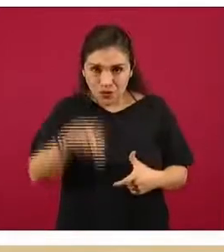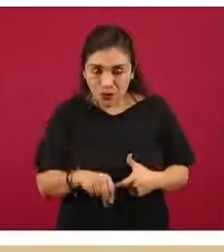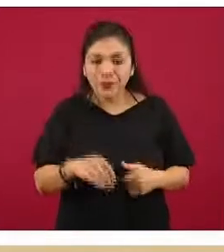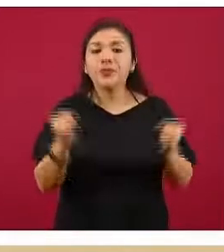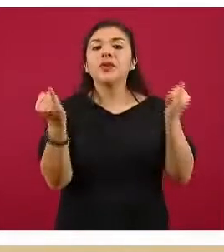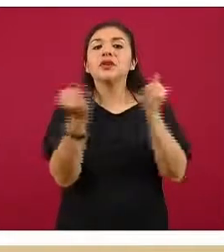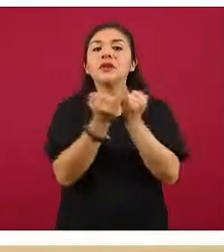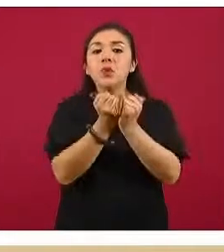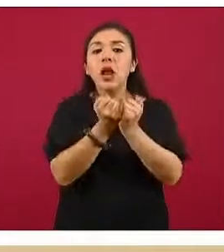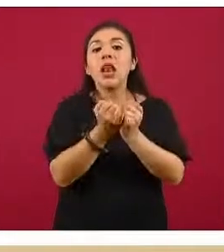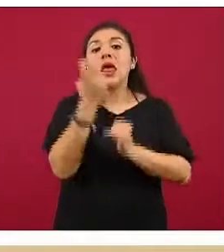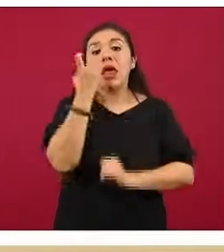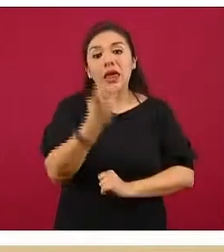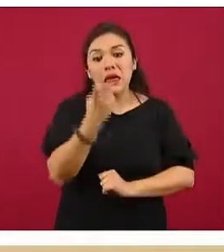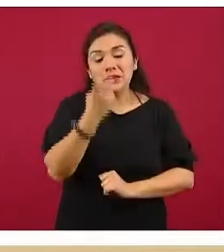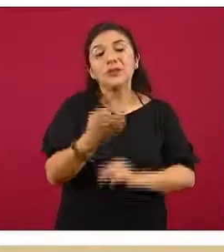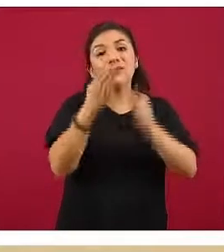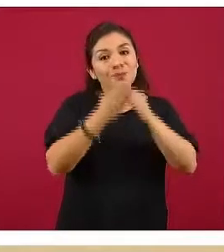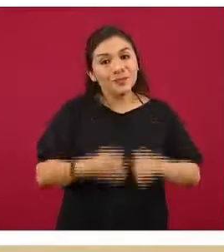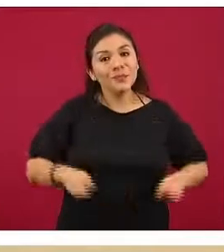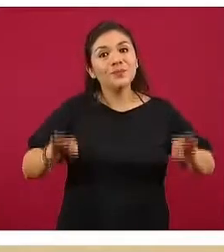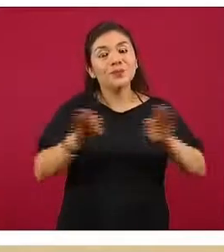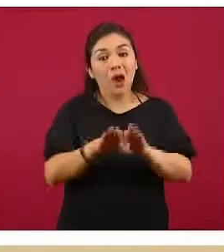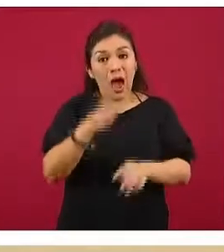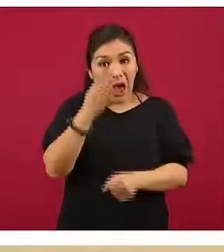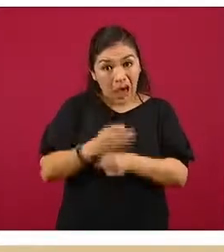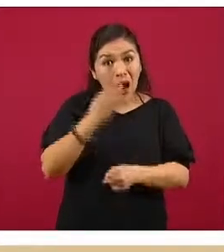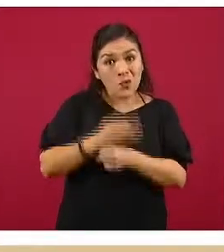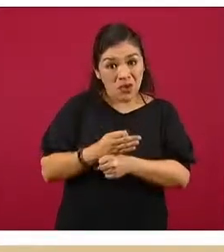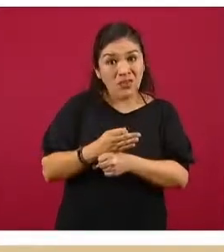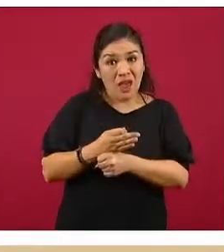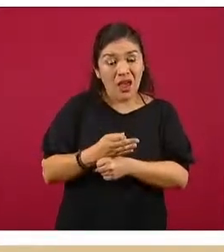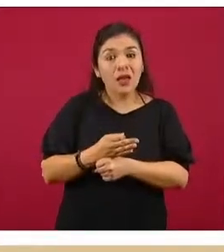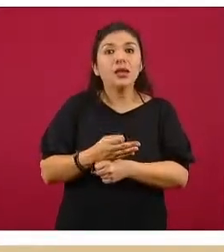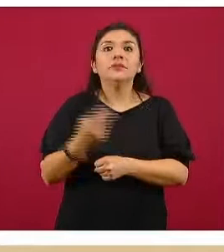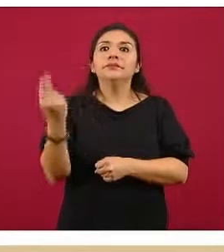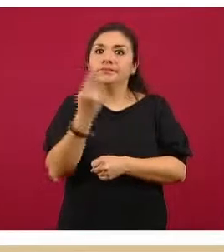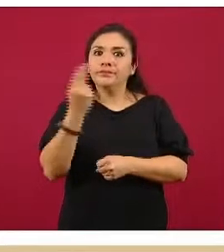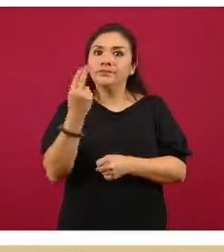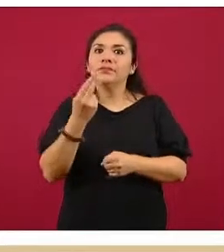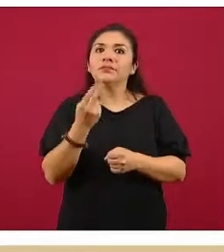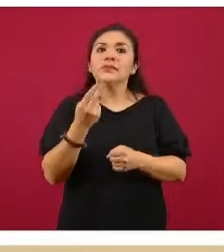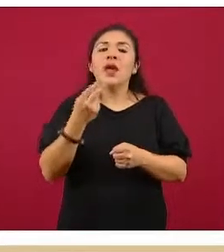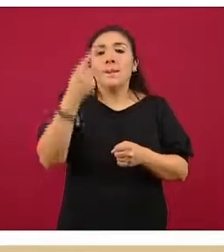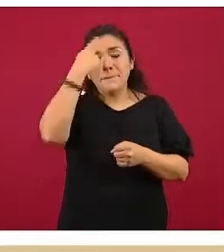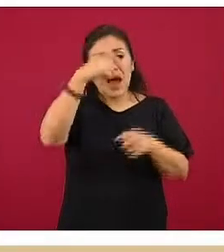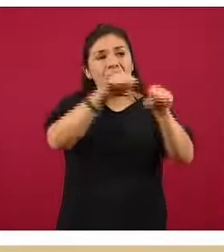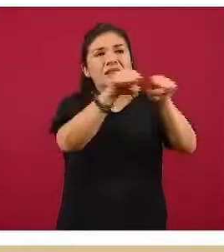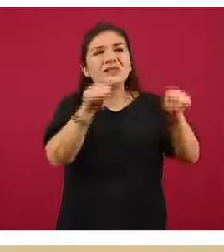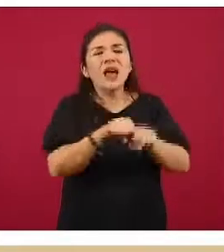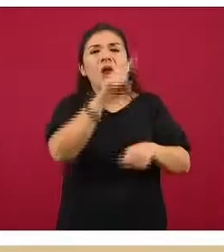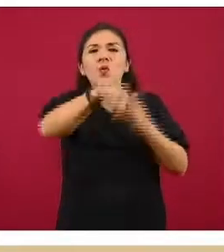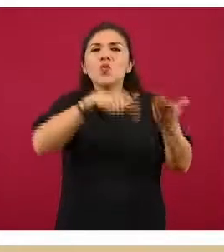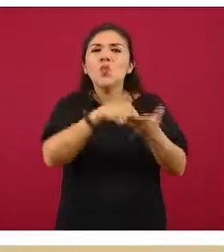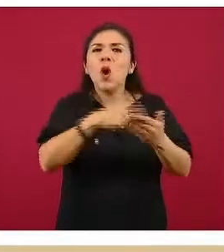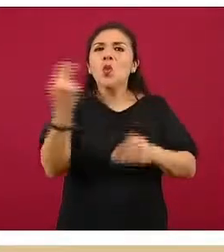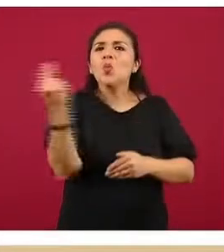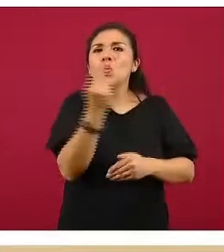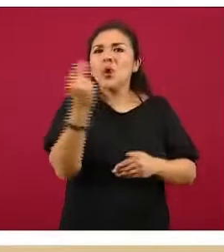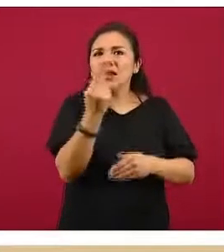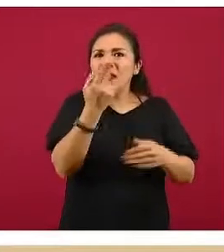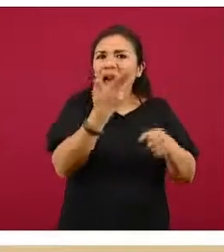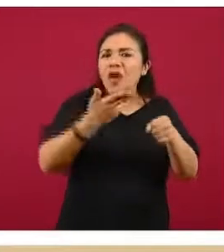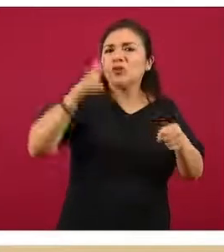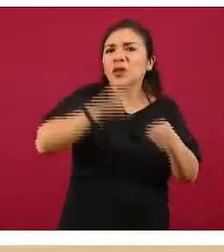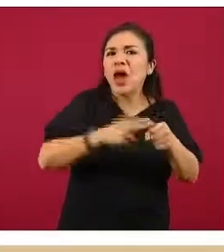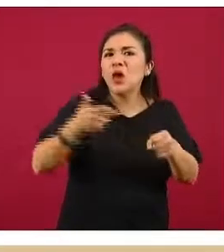También esta es una situación importante en este momento, ¿no? Tratar de reservar las salas de urgencias y las camas de hospitalización